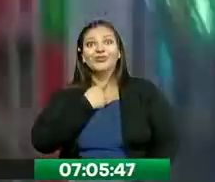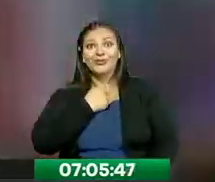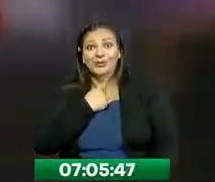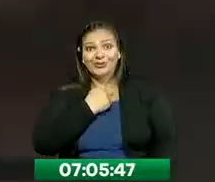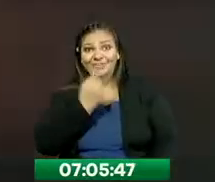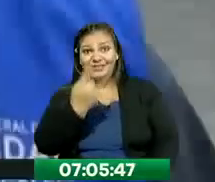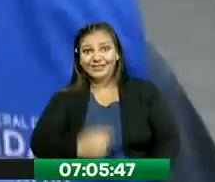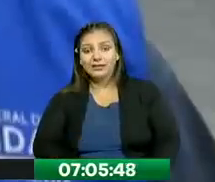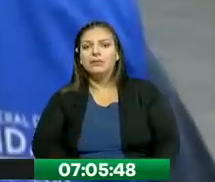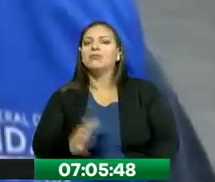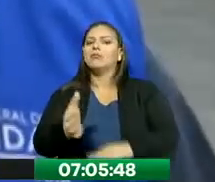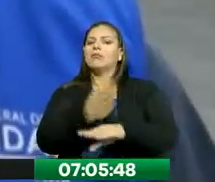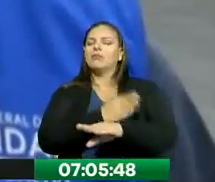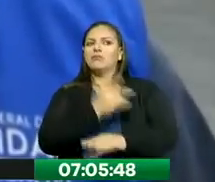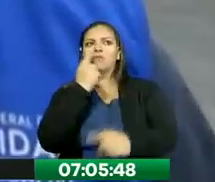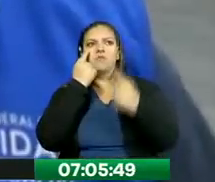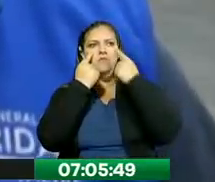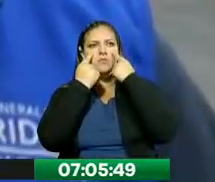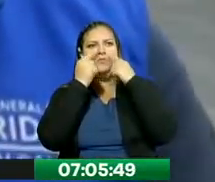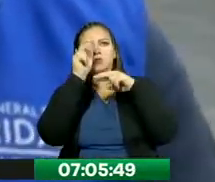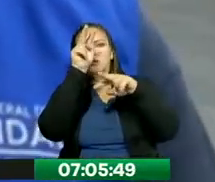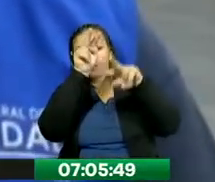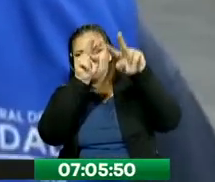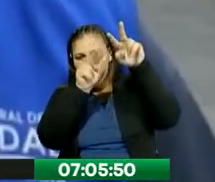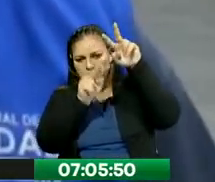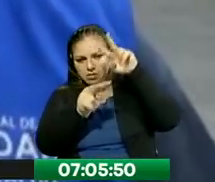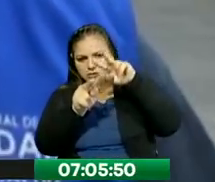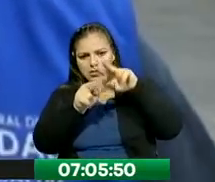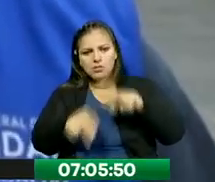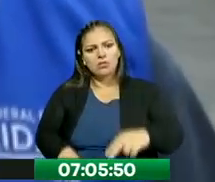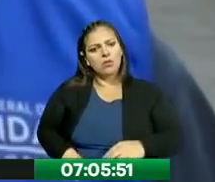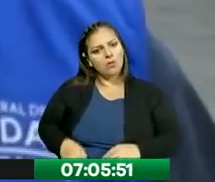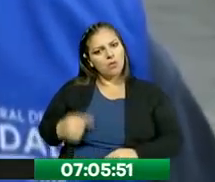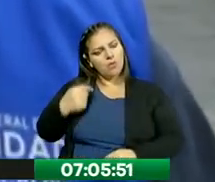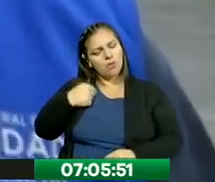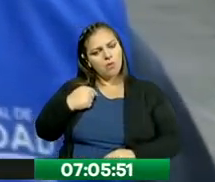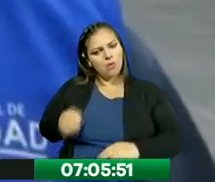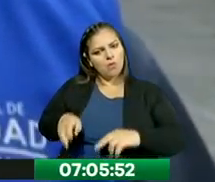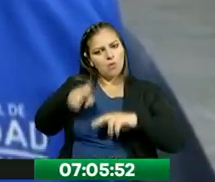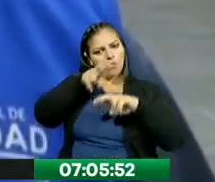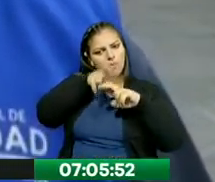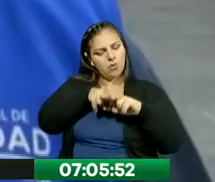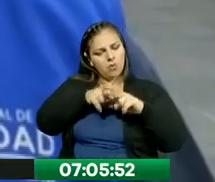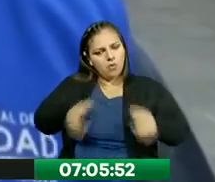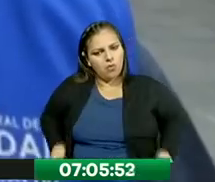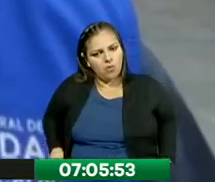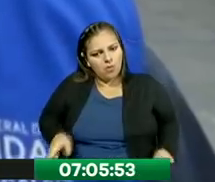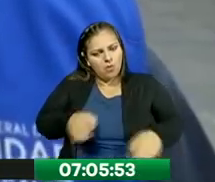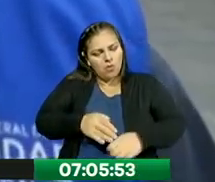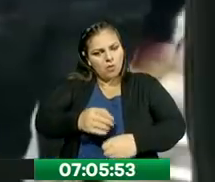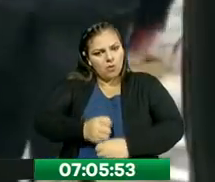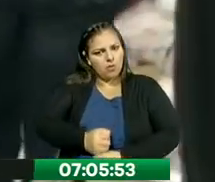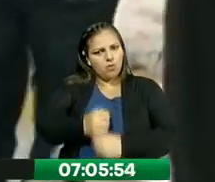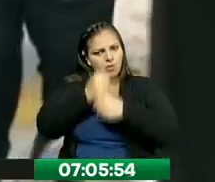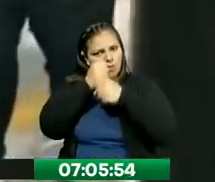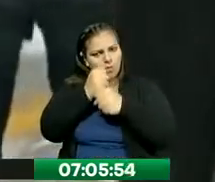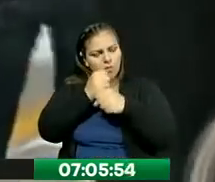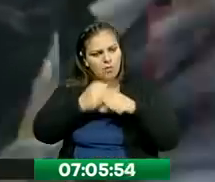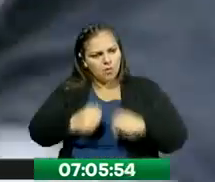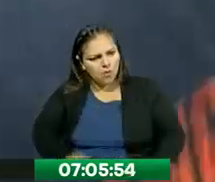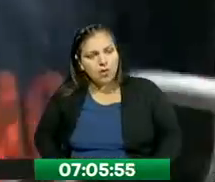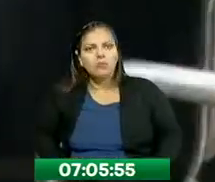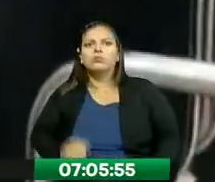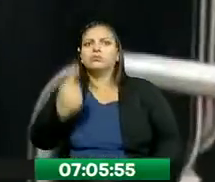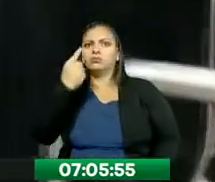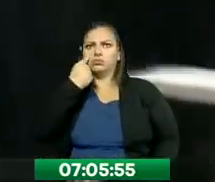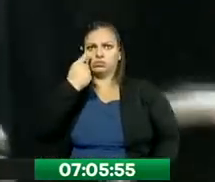de diversión. Que antes de subir a un juego vean las seguridades que exista, vea cuál es la estatura permitida. También pide